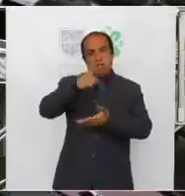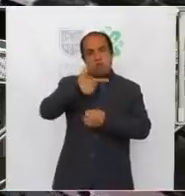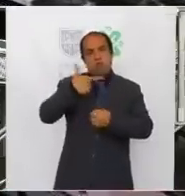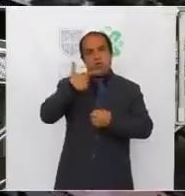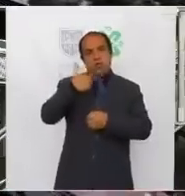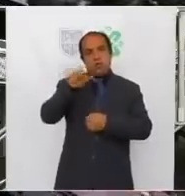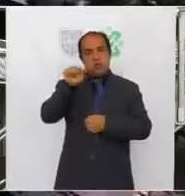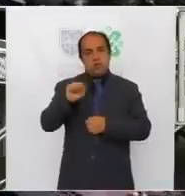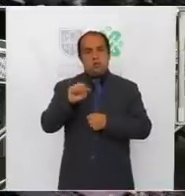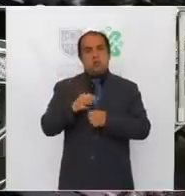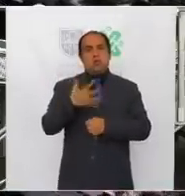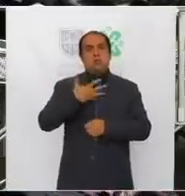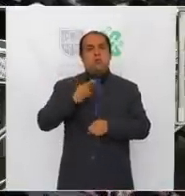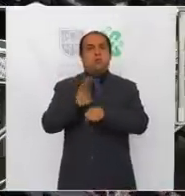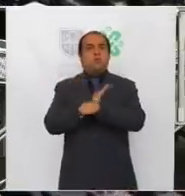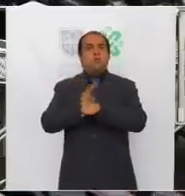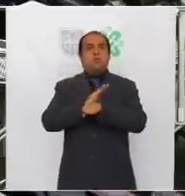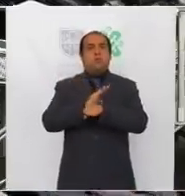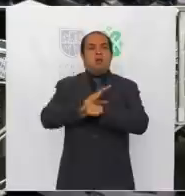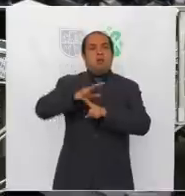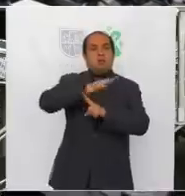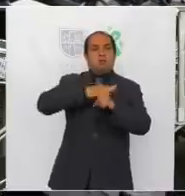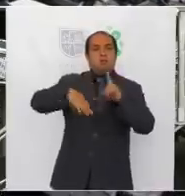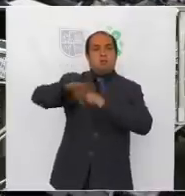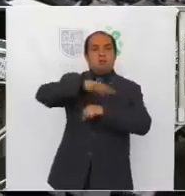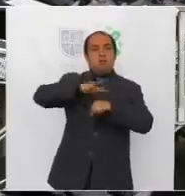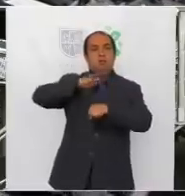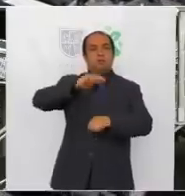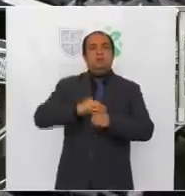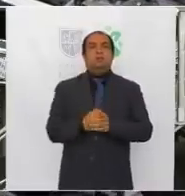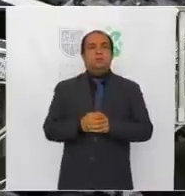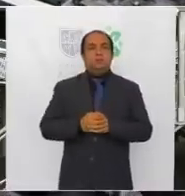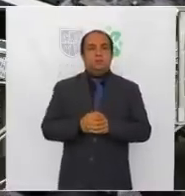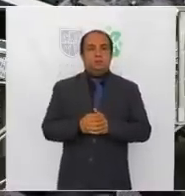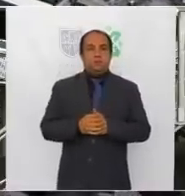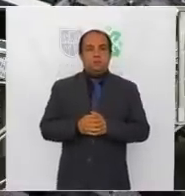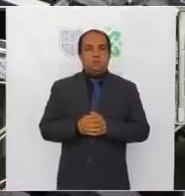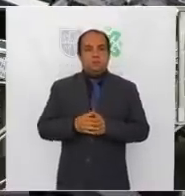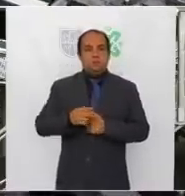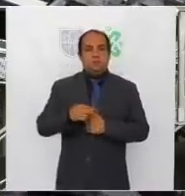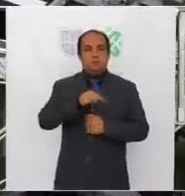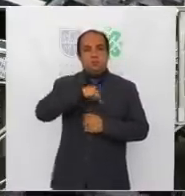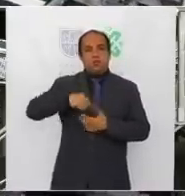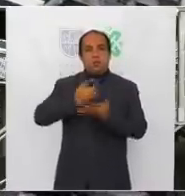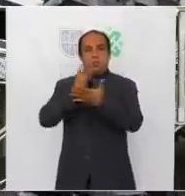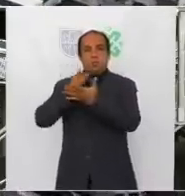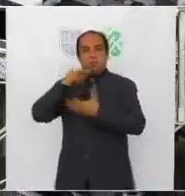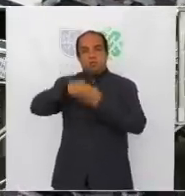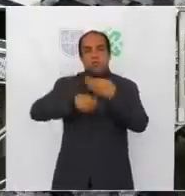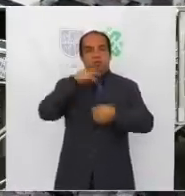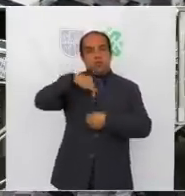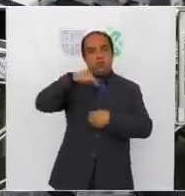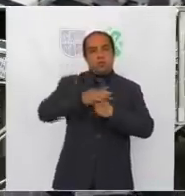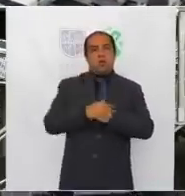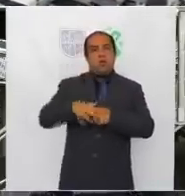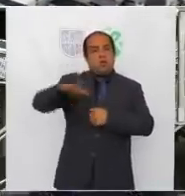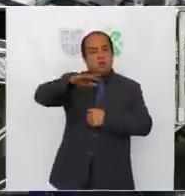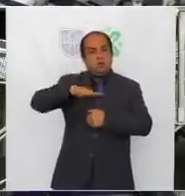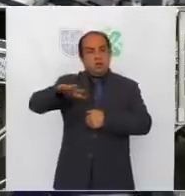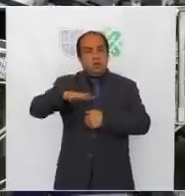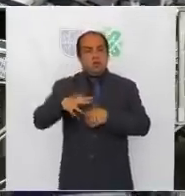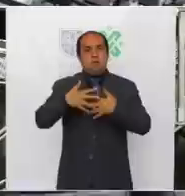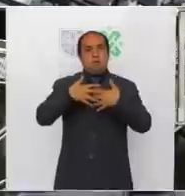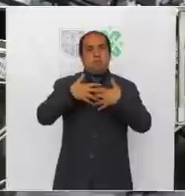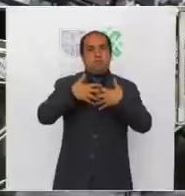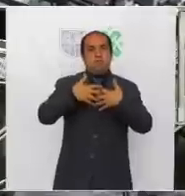que tiene un beneficio ambiental adicional. Nos mandamos todo esto aquí a esta zona industrial de